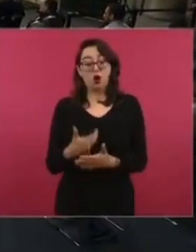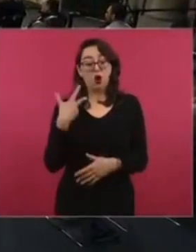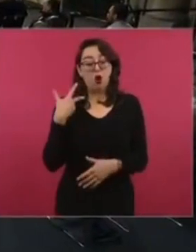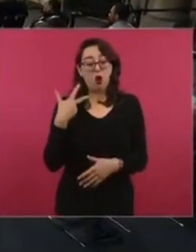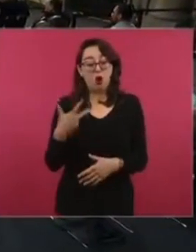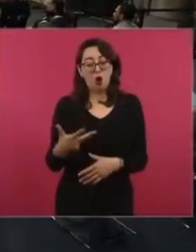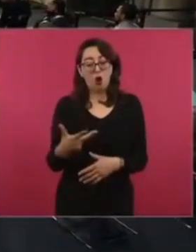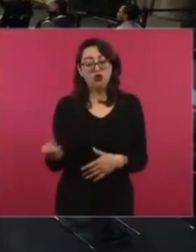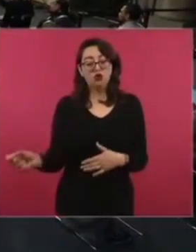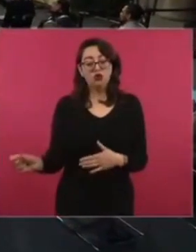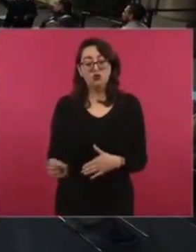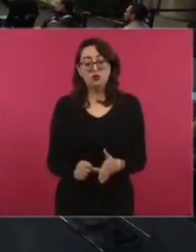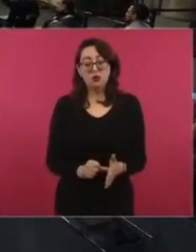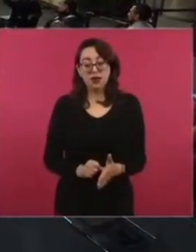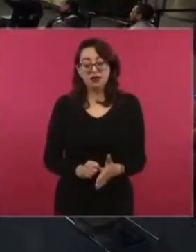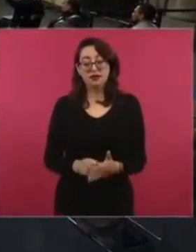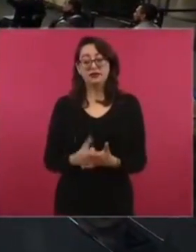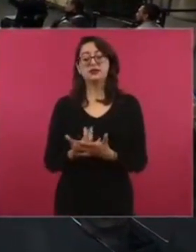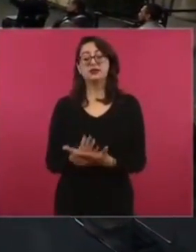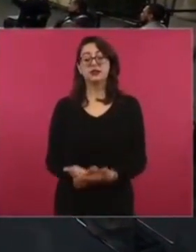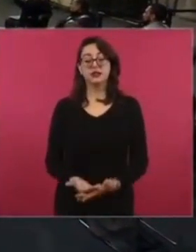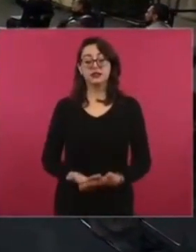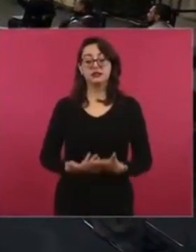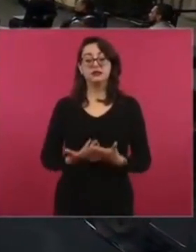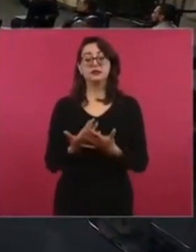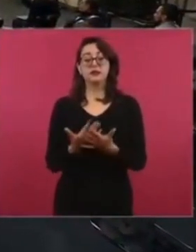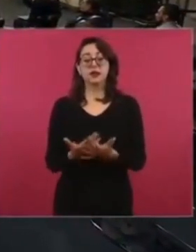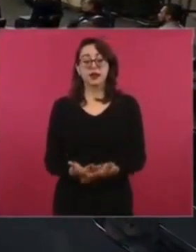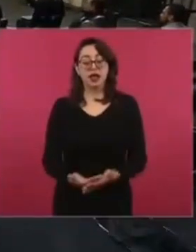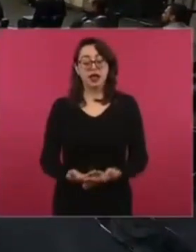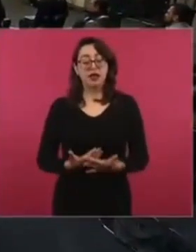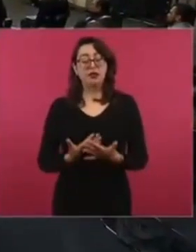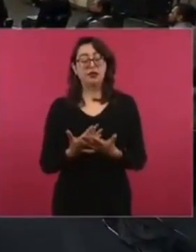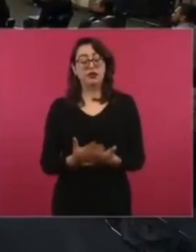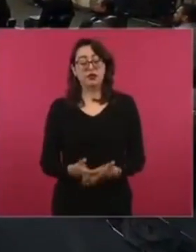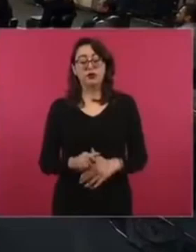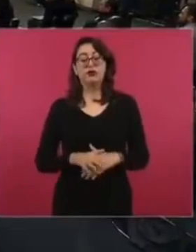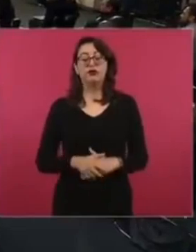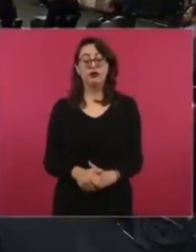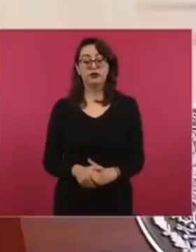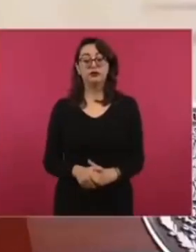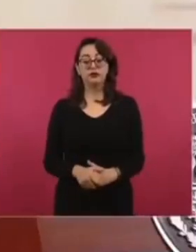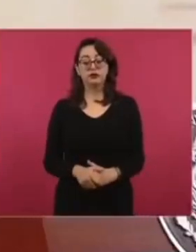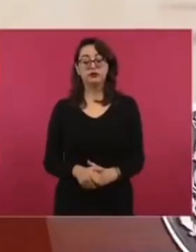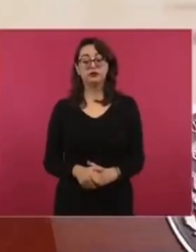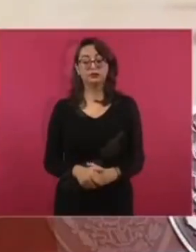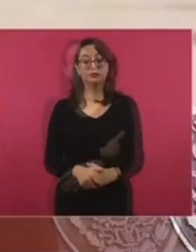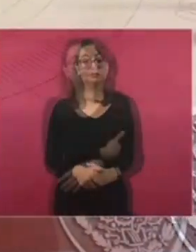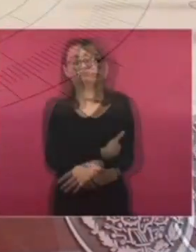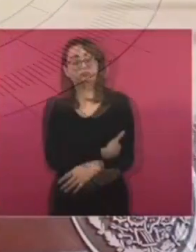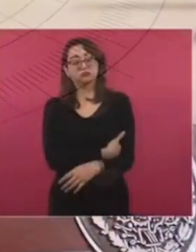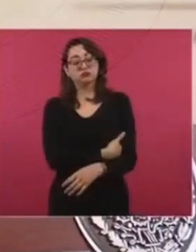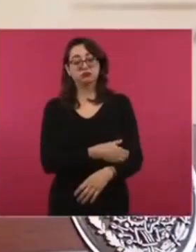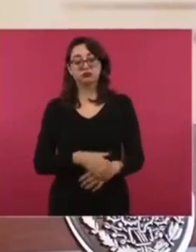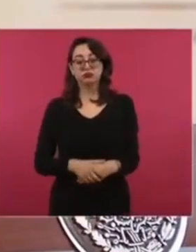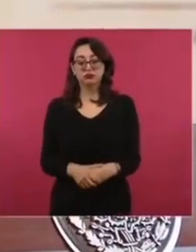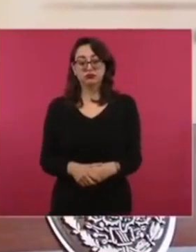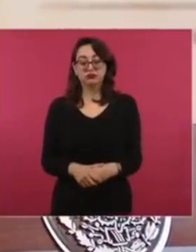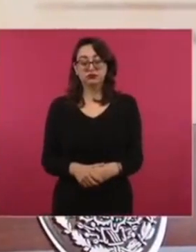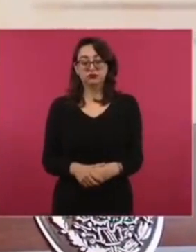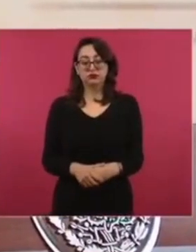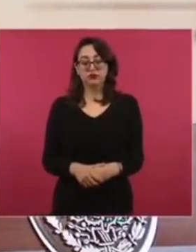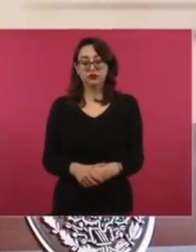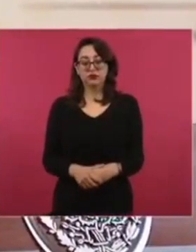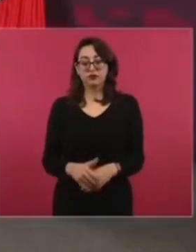procurador fiscal lo pide para guardarlo tiene ocho